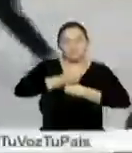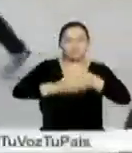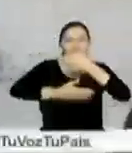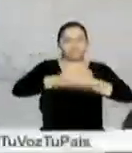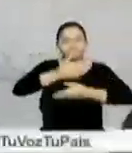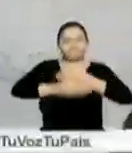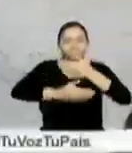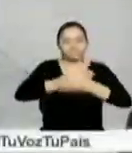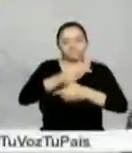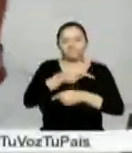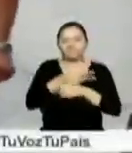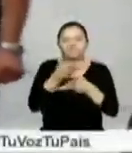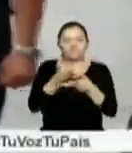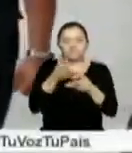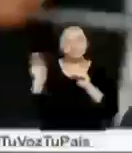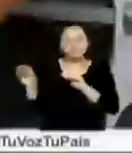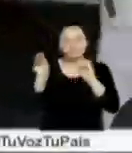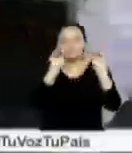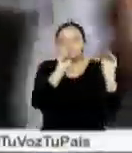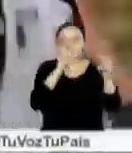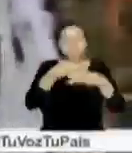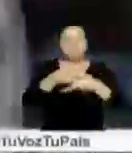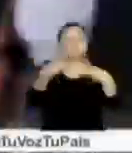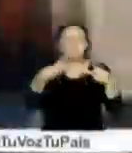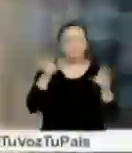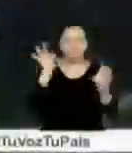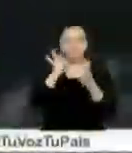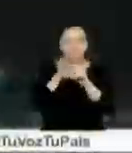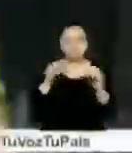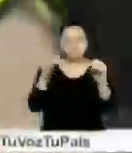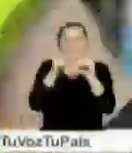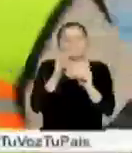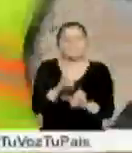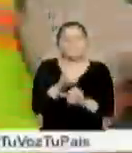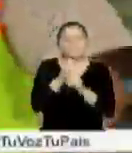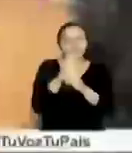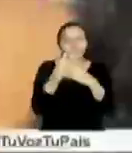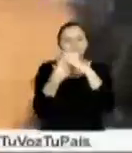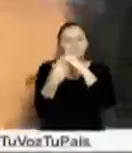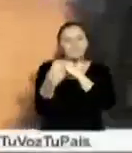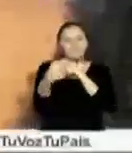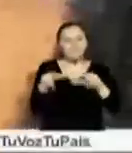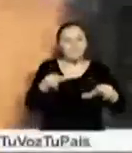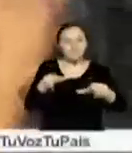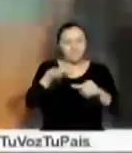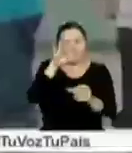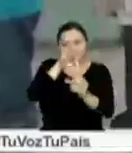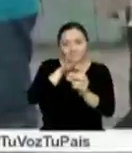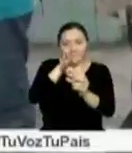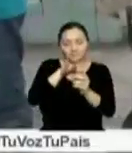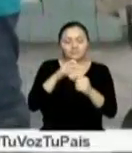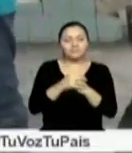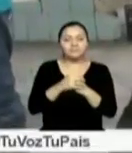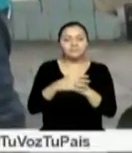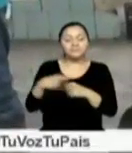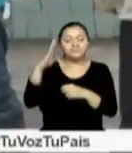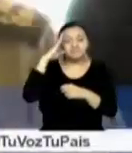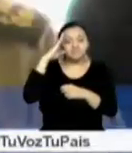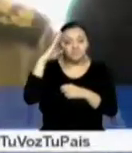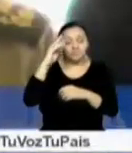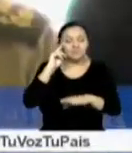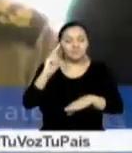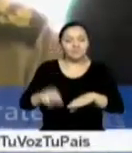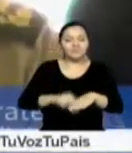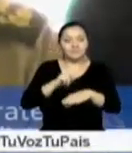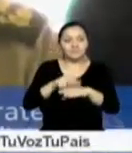efectivos durante el traslado del material electoral y la seguridad en los exteriores de los recintos electorales que Policía Nacional en lo que